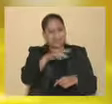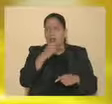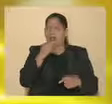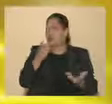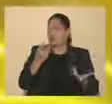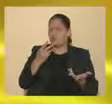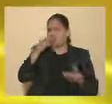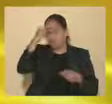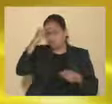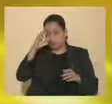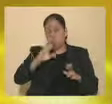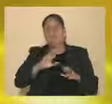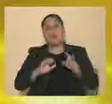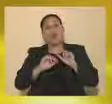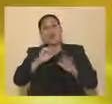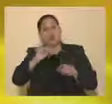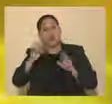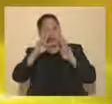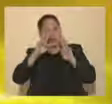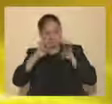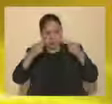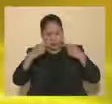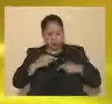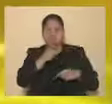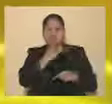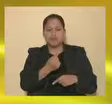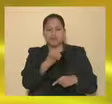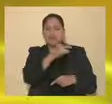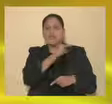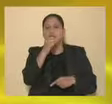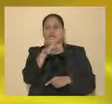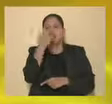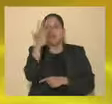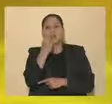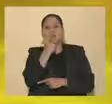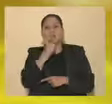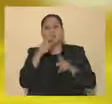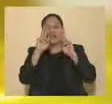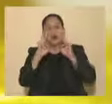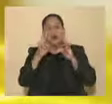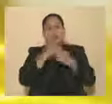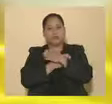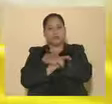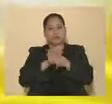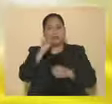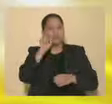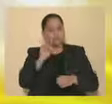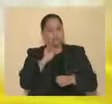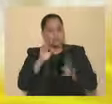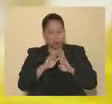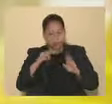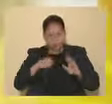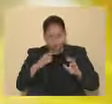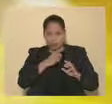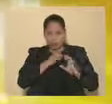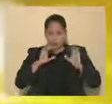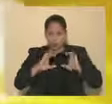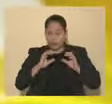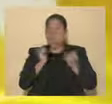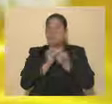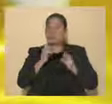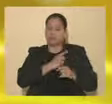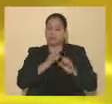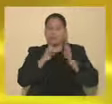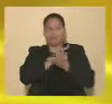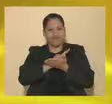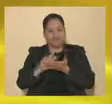confusión. Otro tema muy importante de los niños de preescolar en el tema de la educación sexual es el autocuidado y la autohigiene.